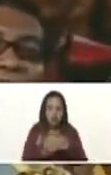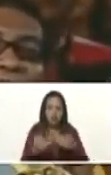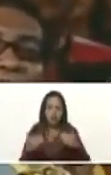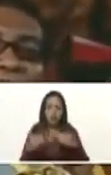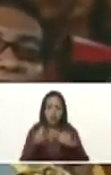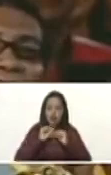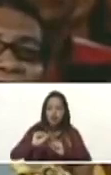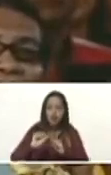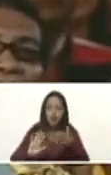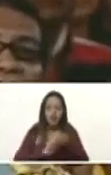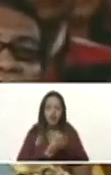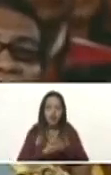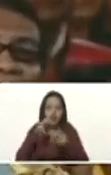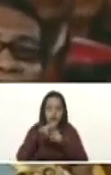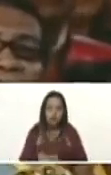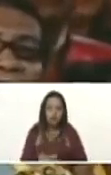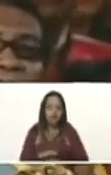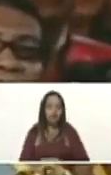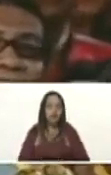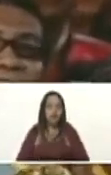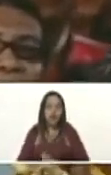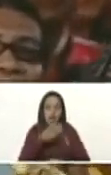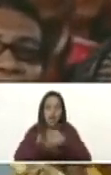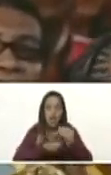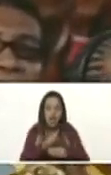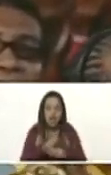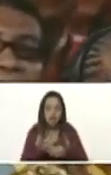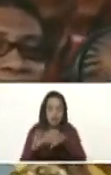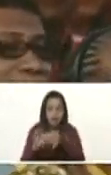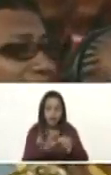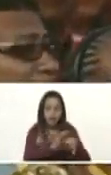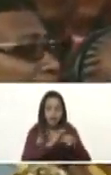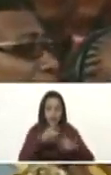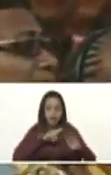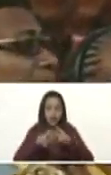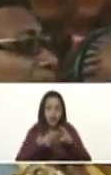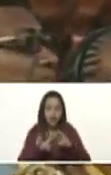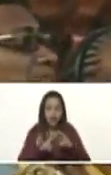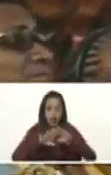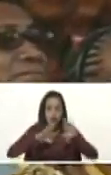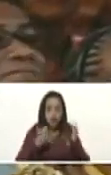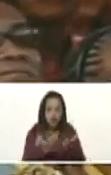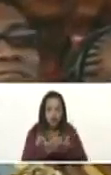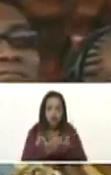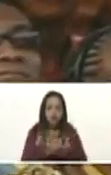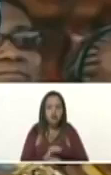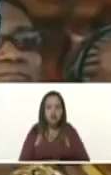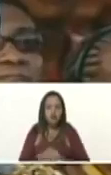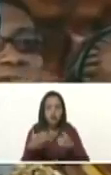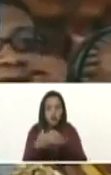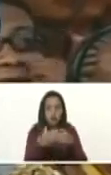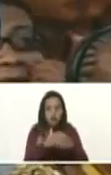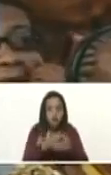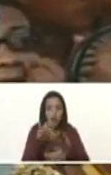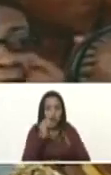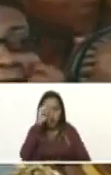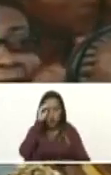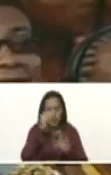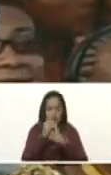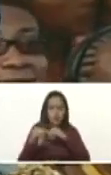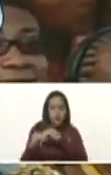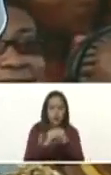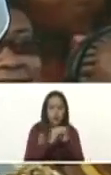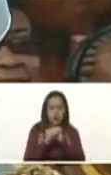anticolonialista que estableciendo alianzas con organizaciones mundiales y continentales que tienen objetivos